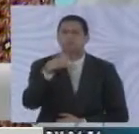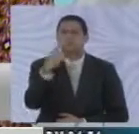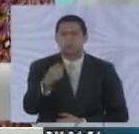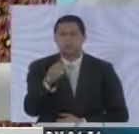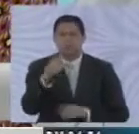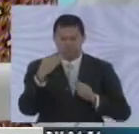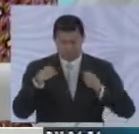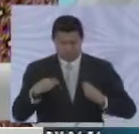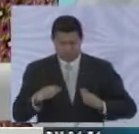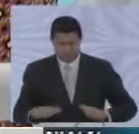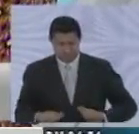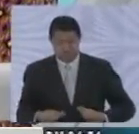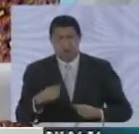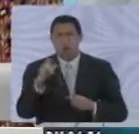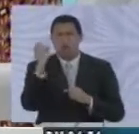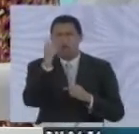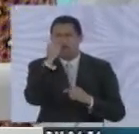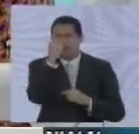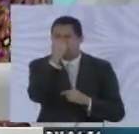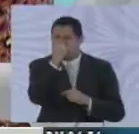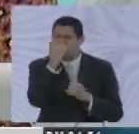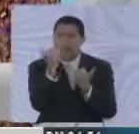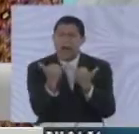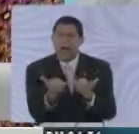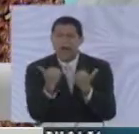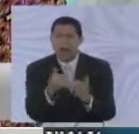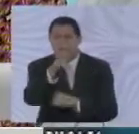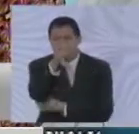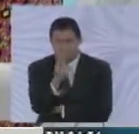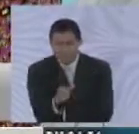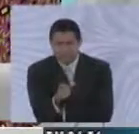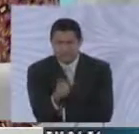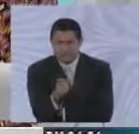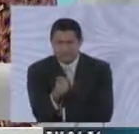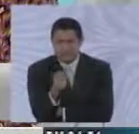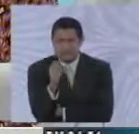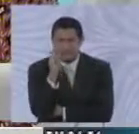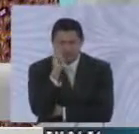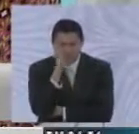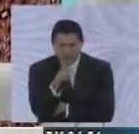examen físico. El examen físico actual de un paciente en el que se está